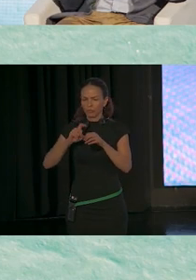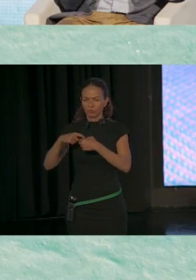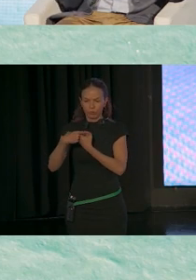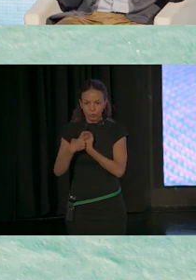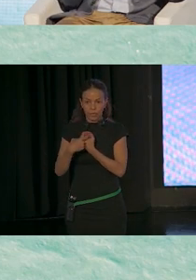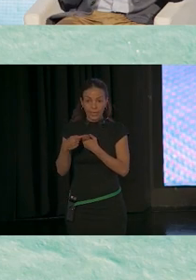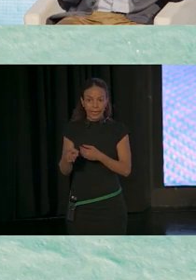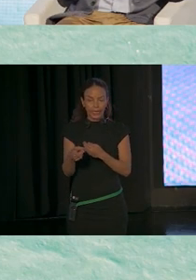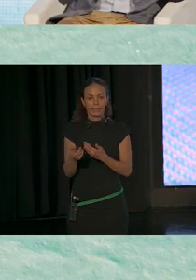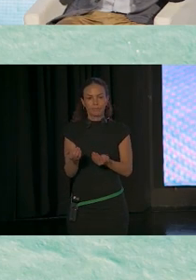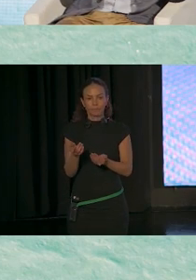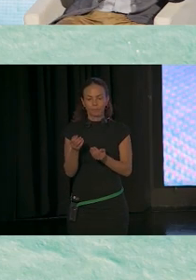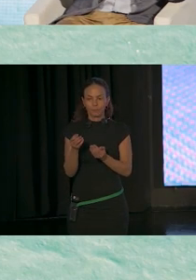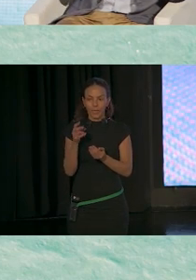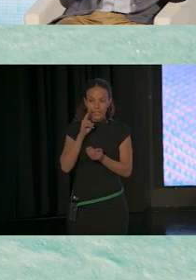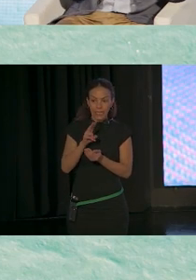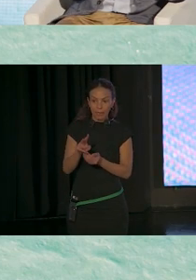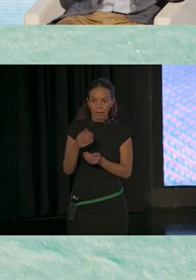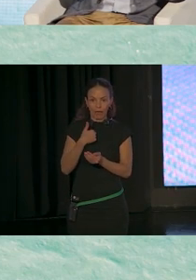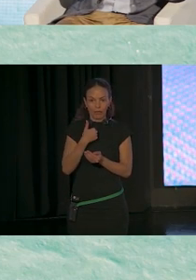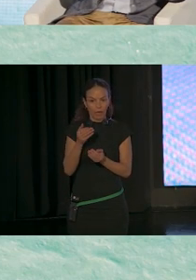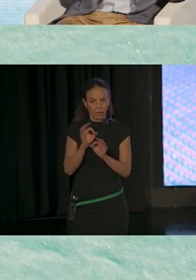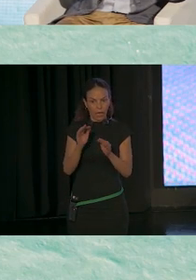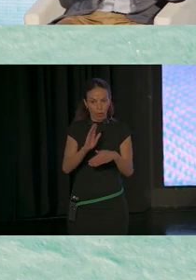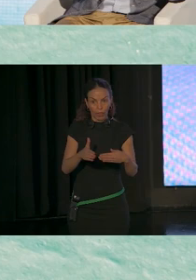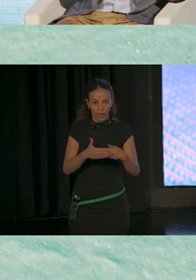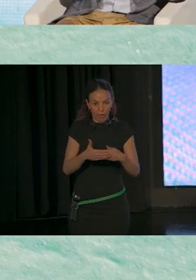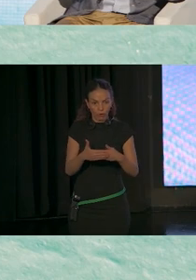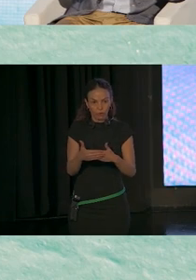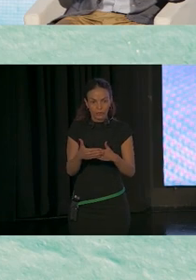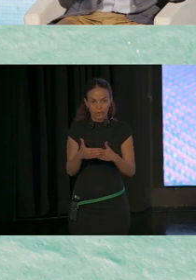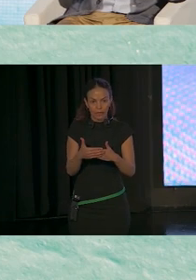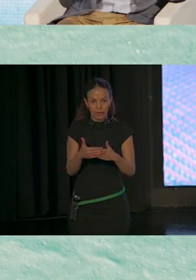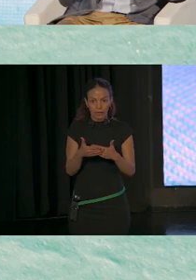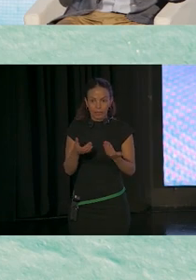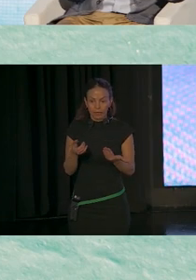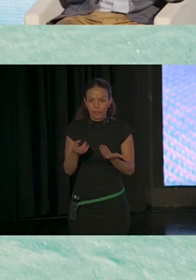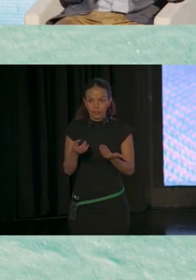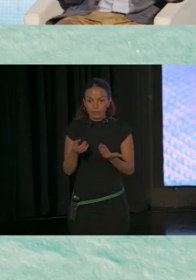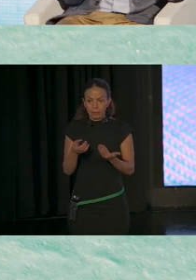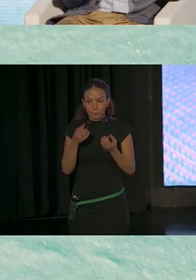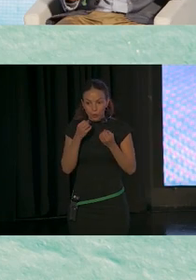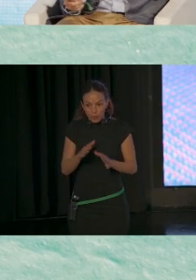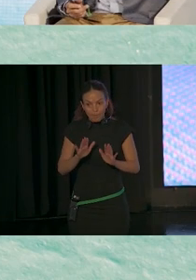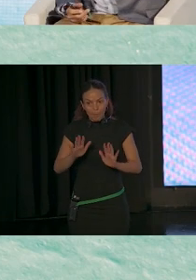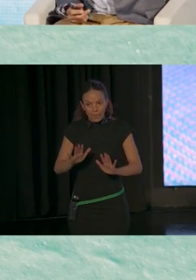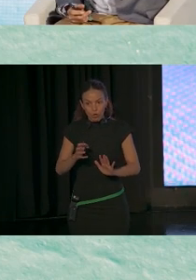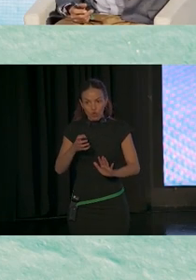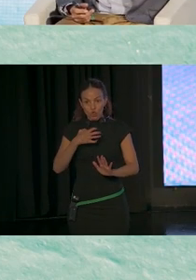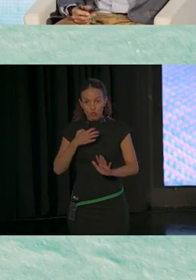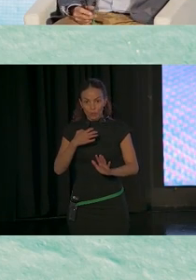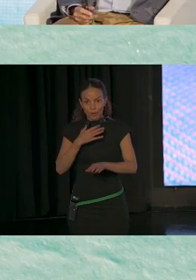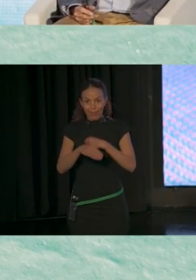empieza a verse que eso que estaba cerrado, pues estará muy bien, pero no es viable si no